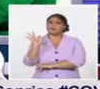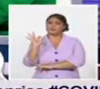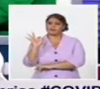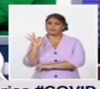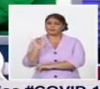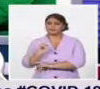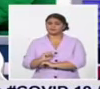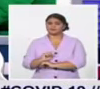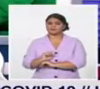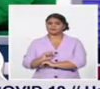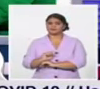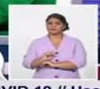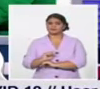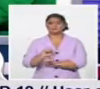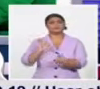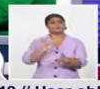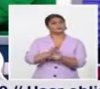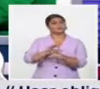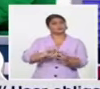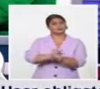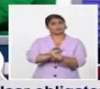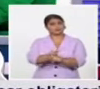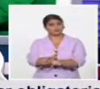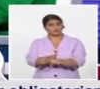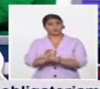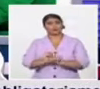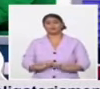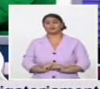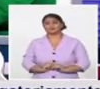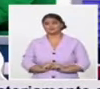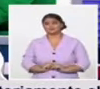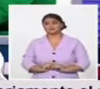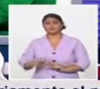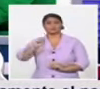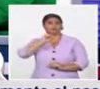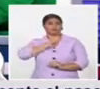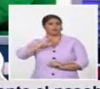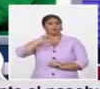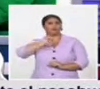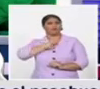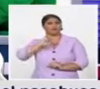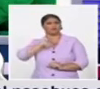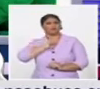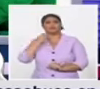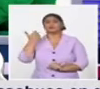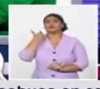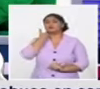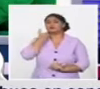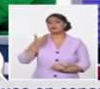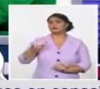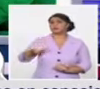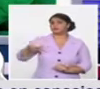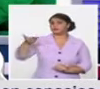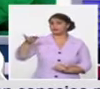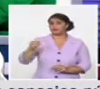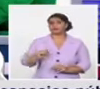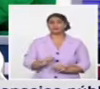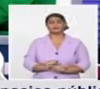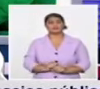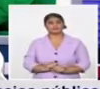esta persona, de una edad avanzada, tos seca, fiebre y falta de aire.